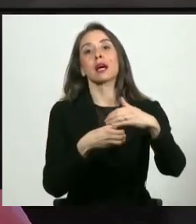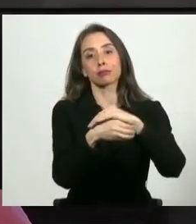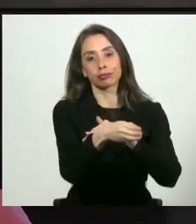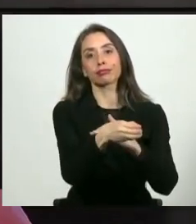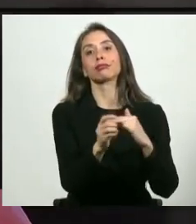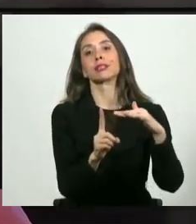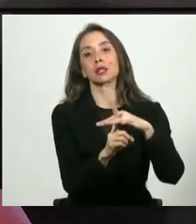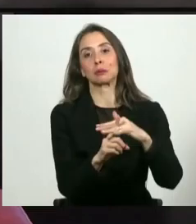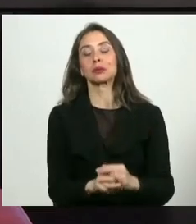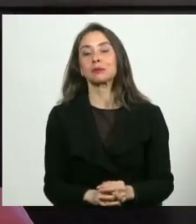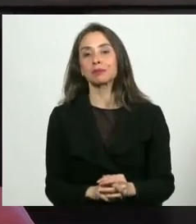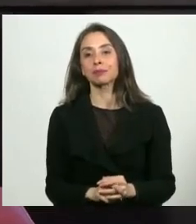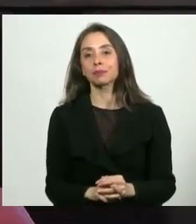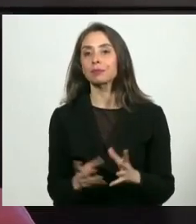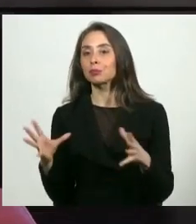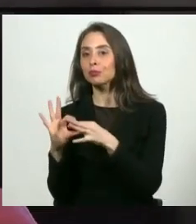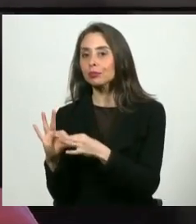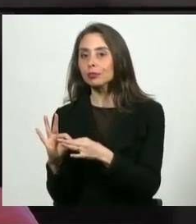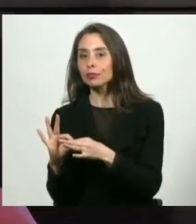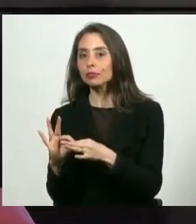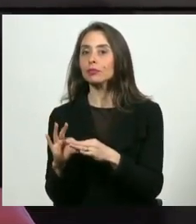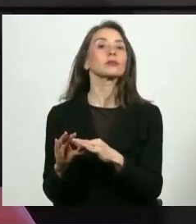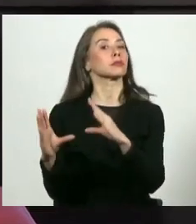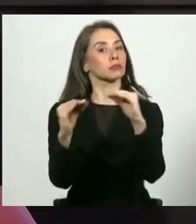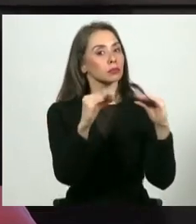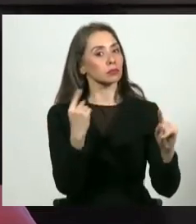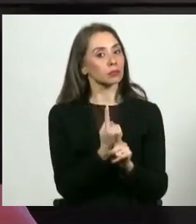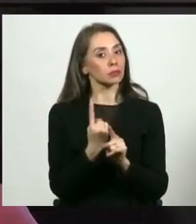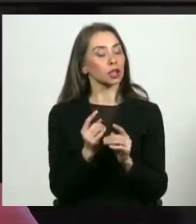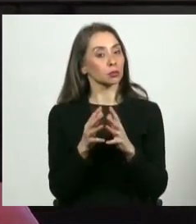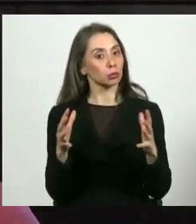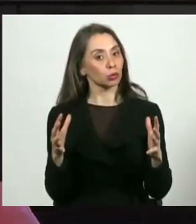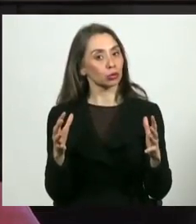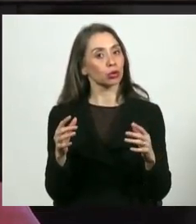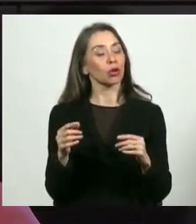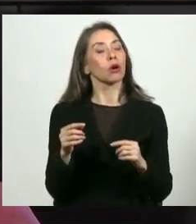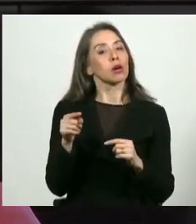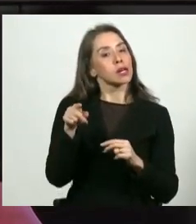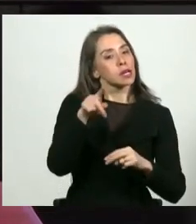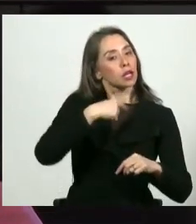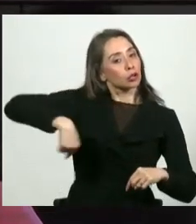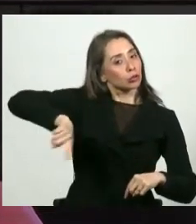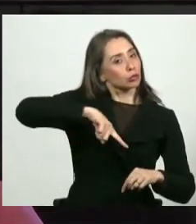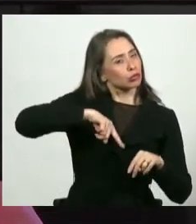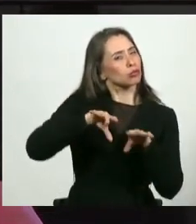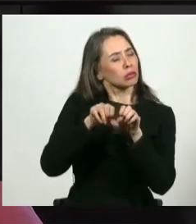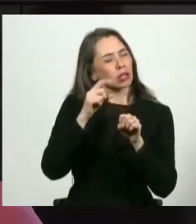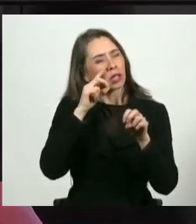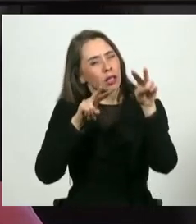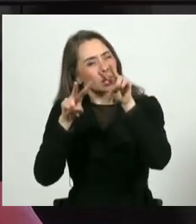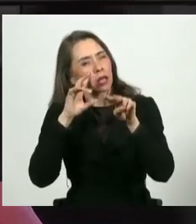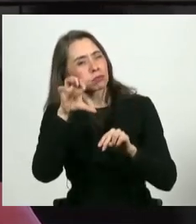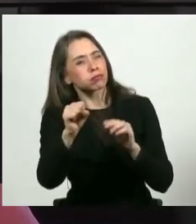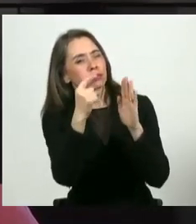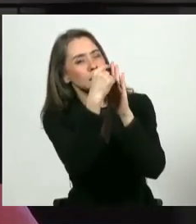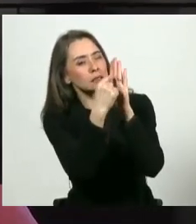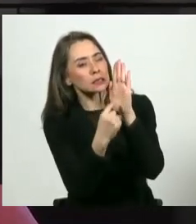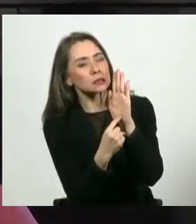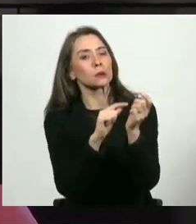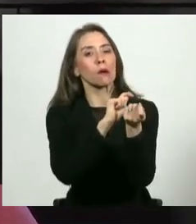Andrea. Marina, te he hablado bastante y creo que hay un diagnóstico compartido en torno a varias cosas. El cambio